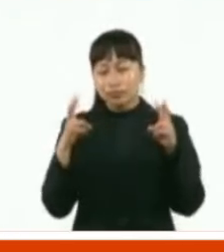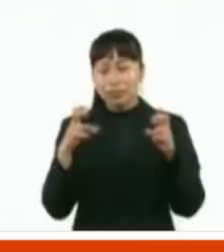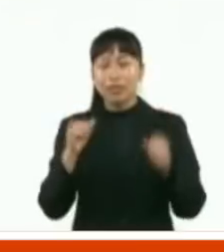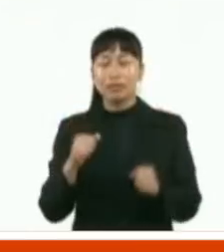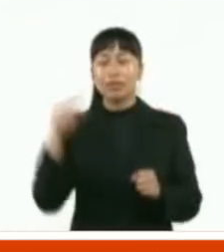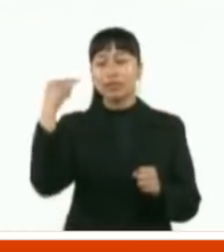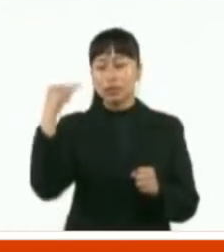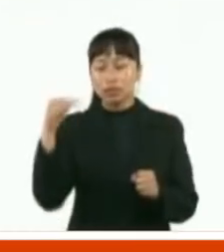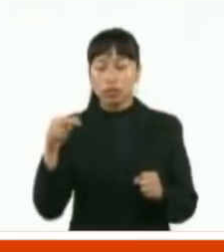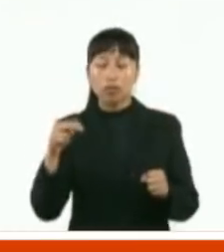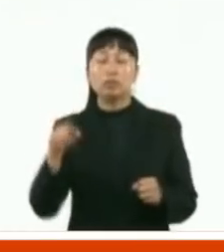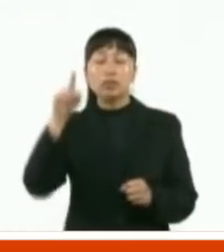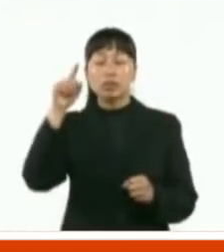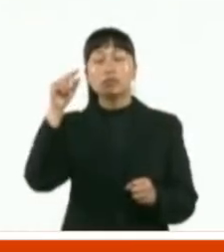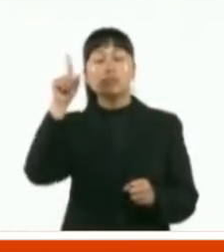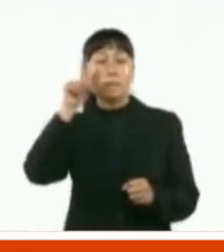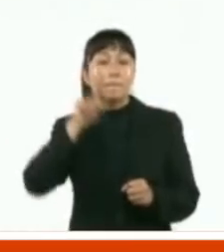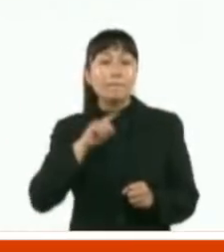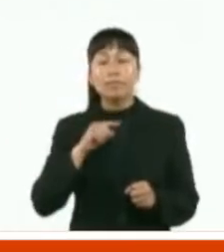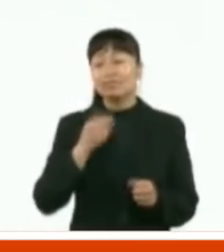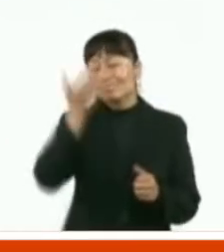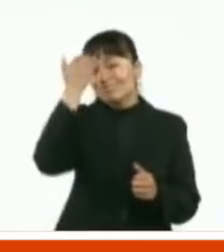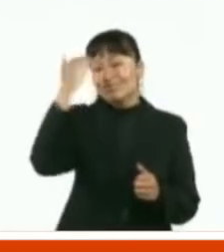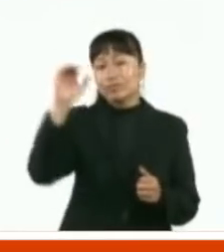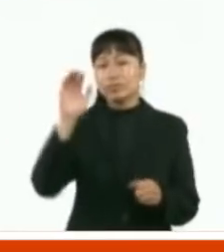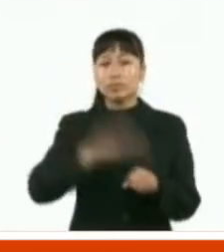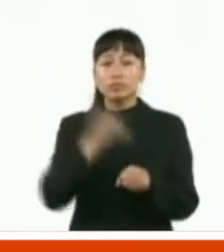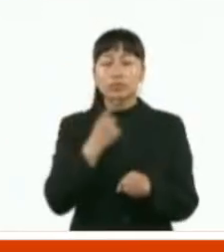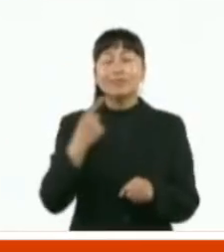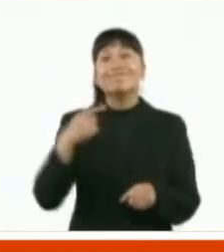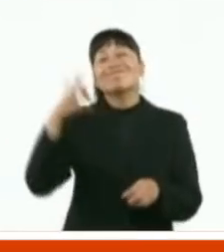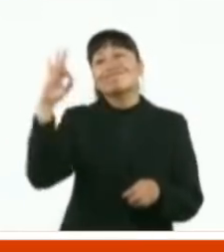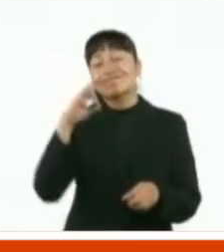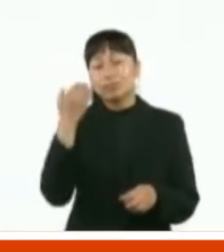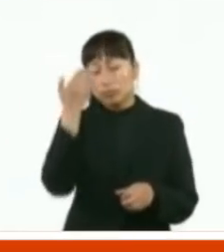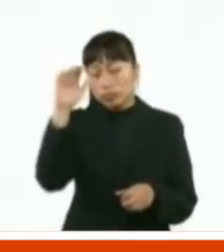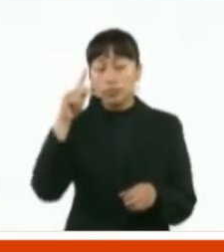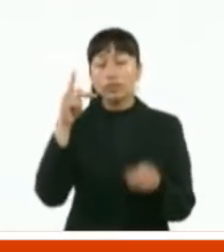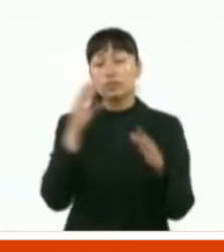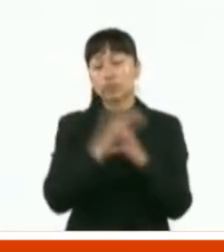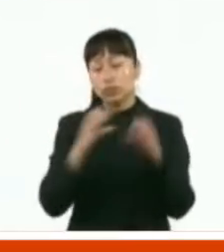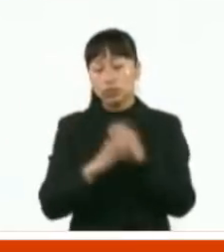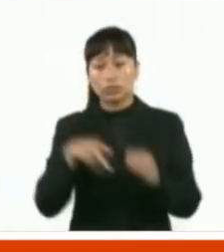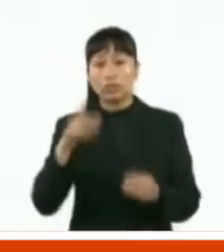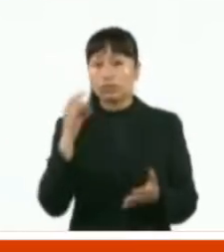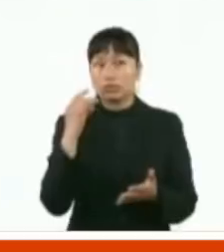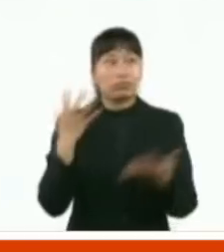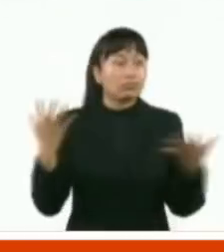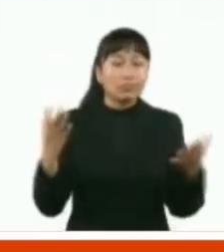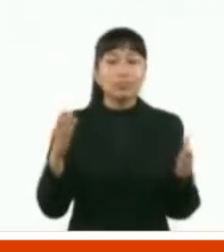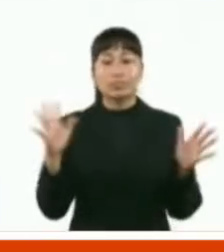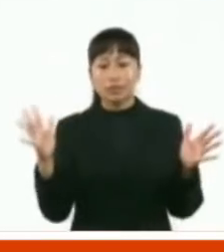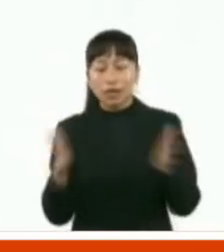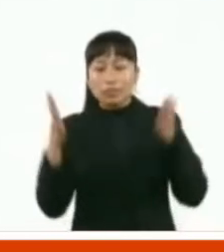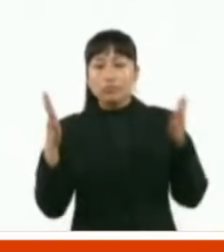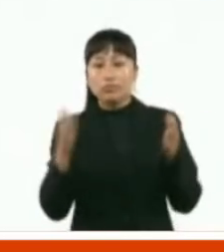anónimas porque quizá nunca conozcamos sus grandes hechos heroicos, pero el solo hecho de llevar a un marido a un cuartel